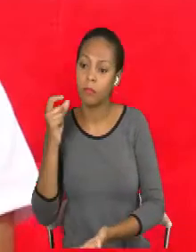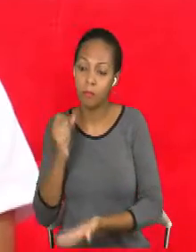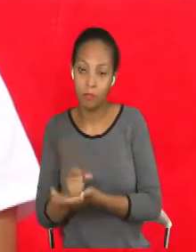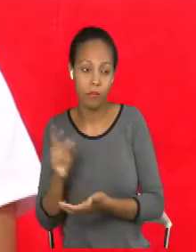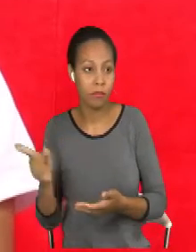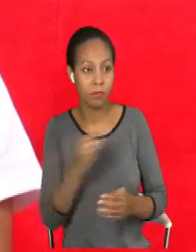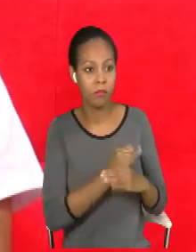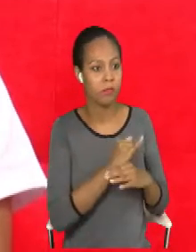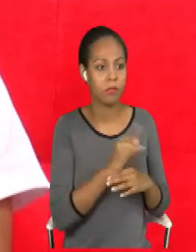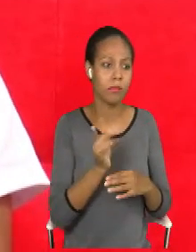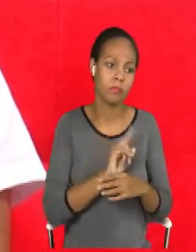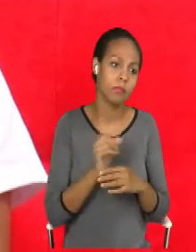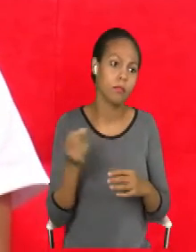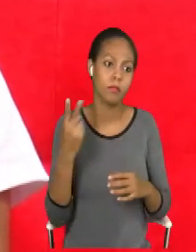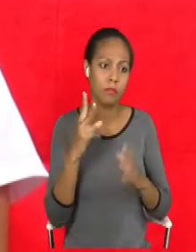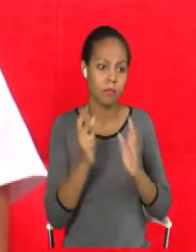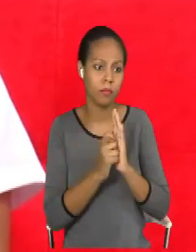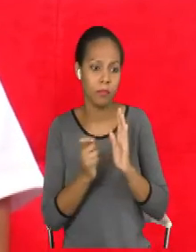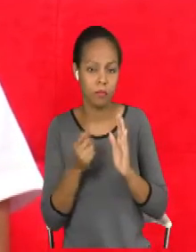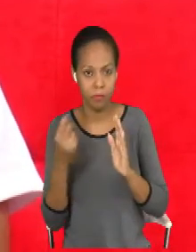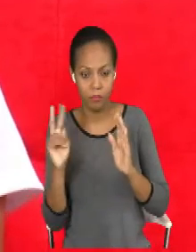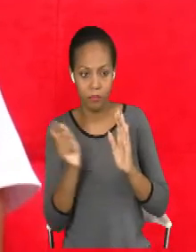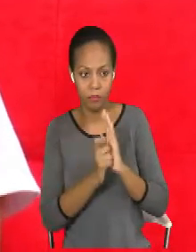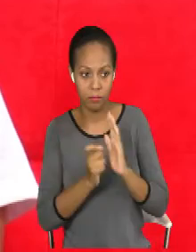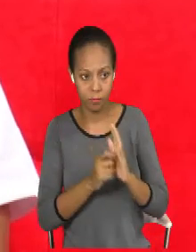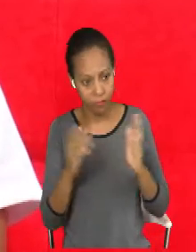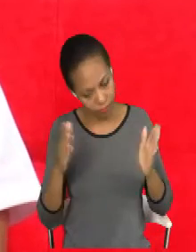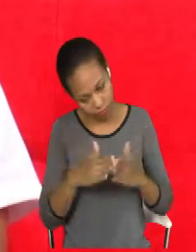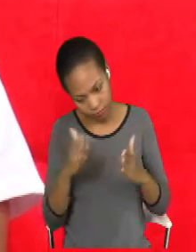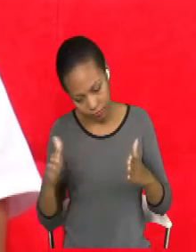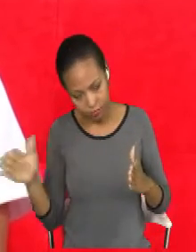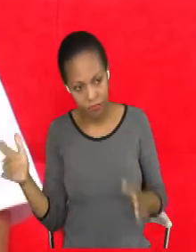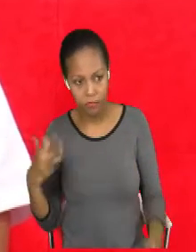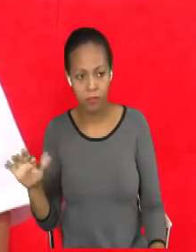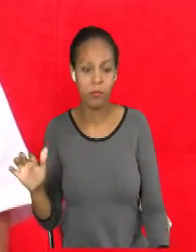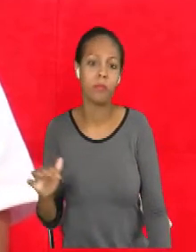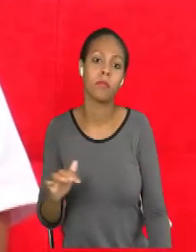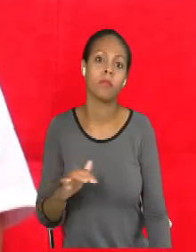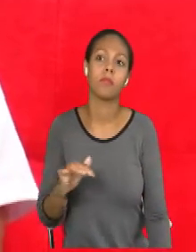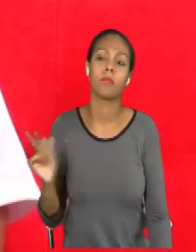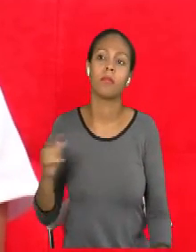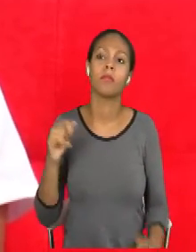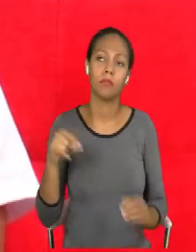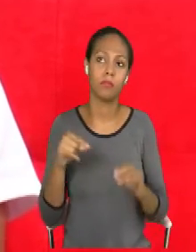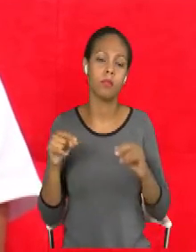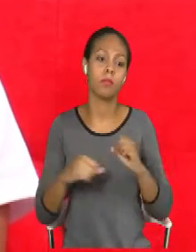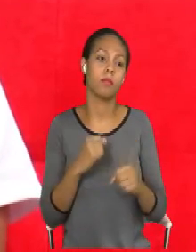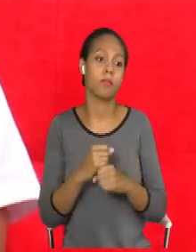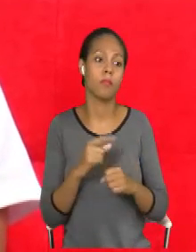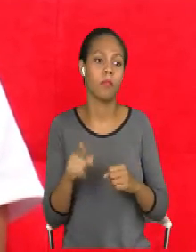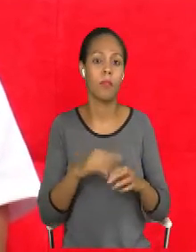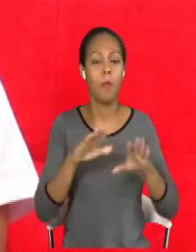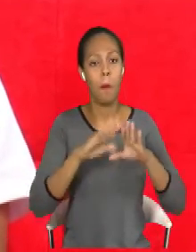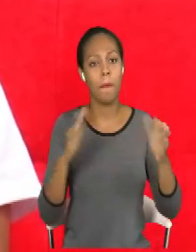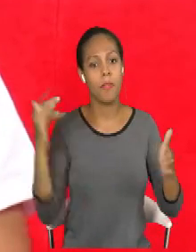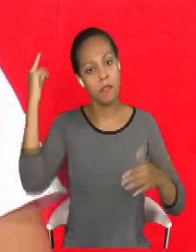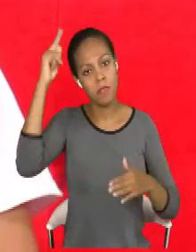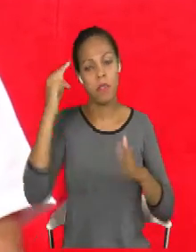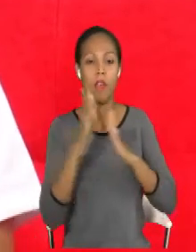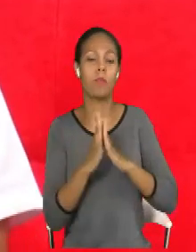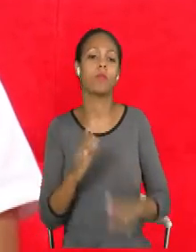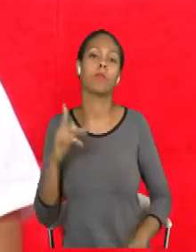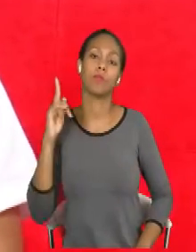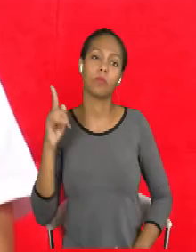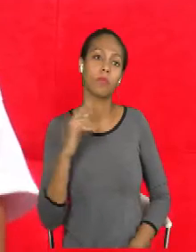12 sesiones terminamos con un campamento juvenil que este año lo tenemos en la Mesa de los Santos. Es el 1, 2 y 3 de julio. Es un campamento